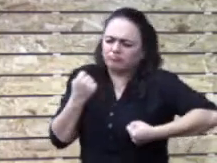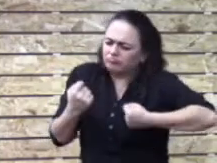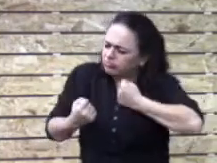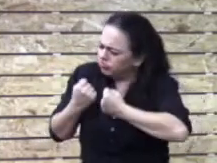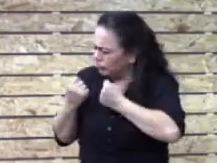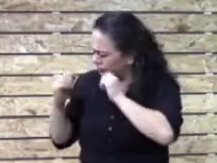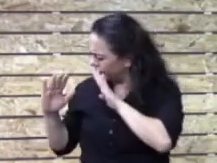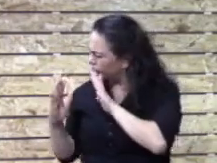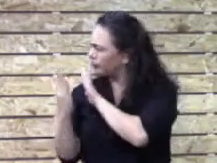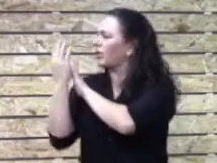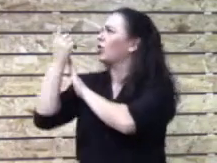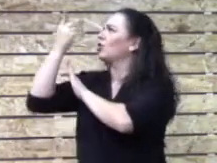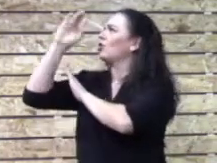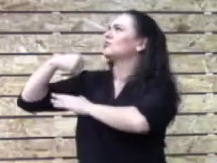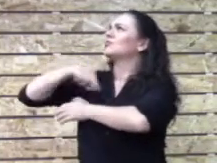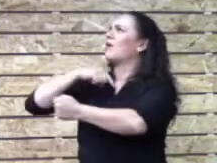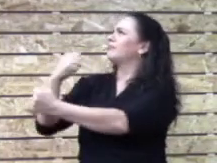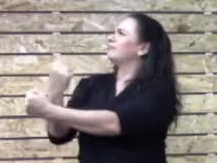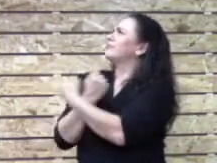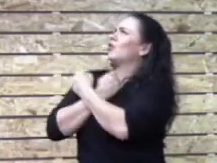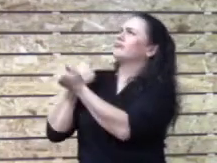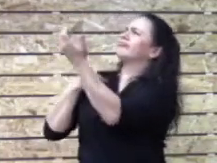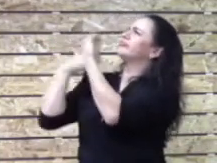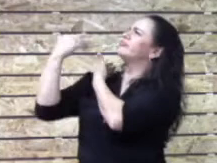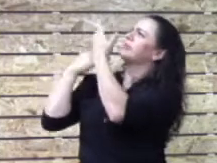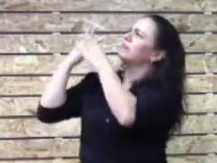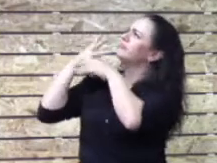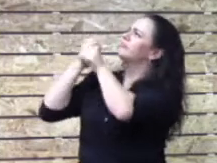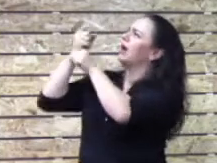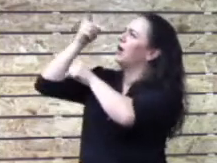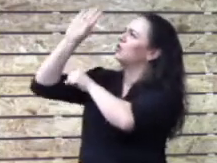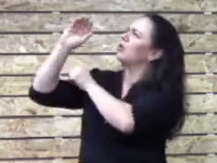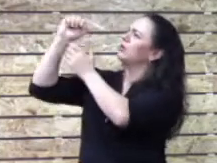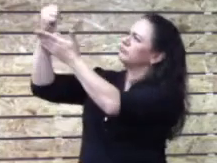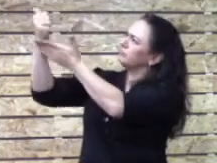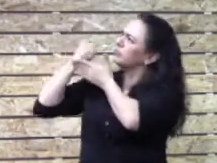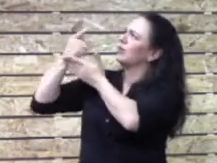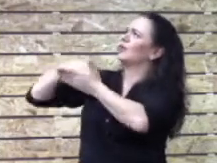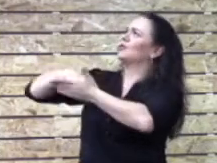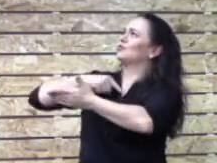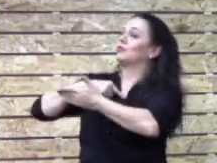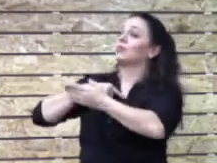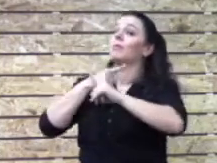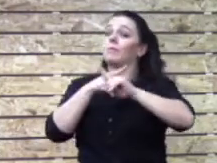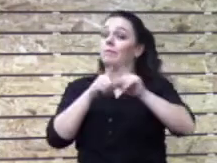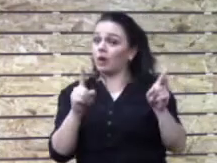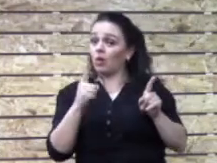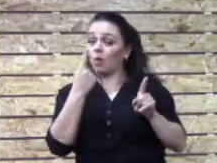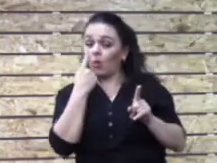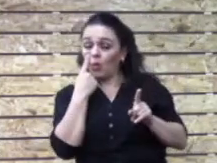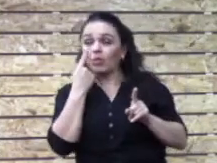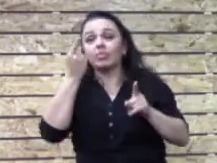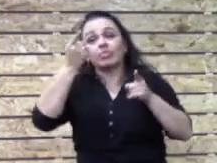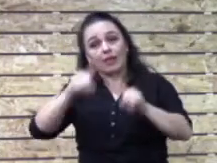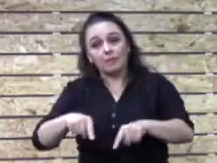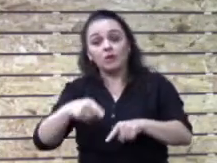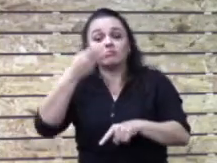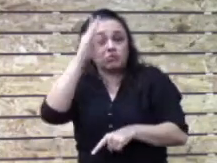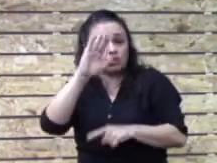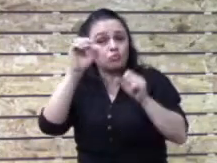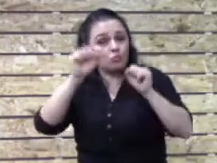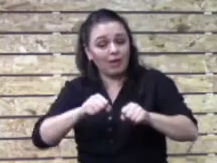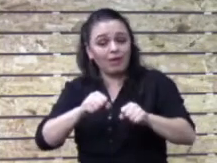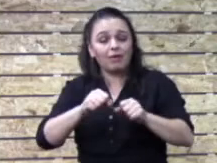cuando ponemos en Él nuestra confianza. Pero el Señor también puede refugiarnos y salvarnos